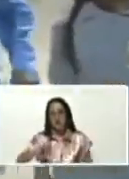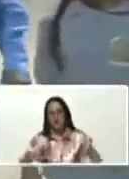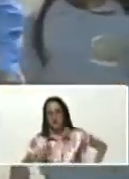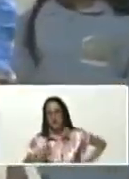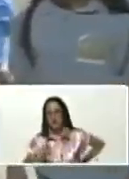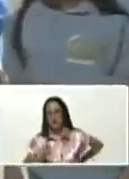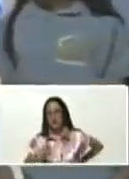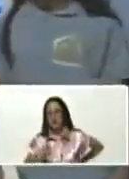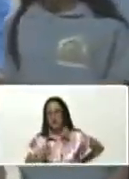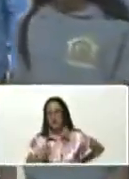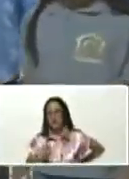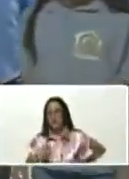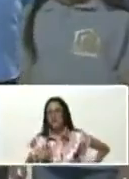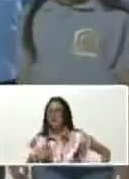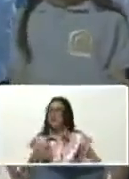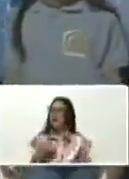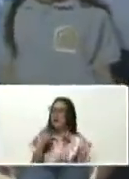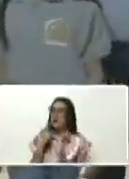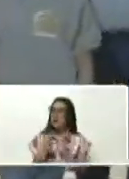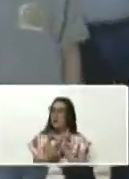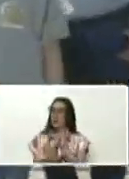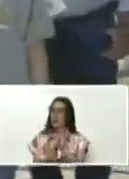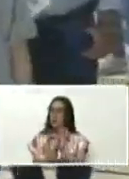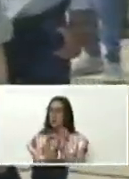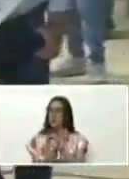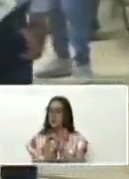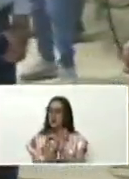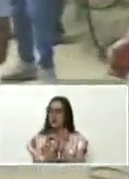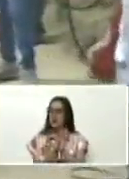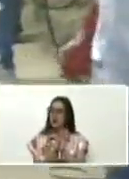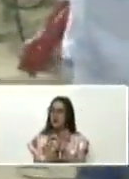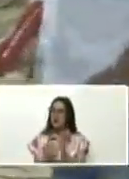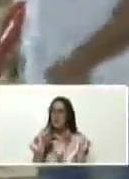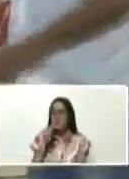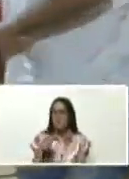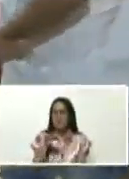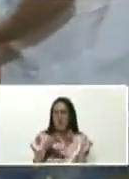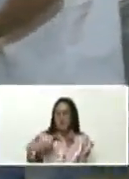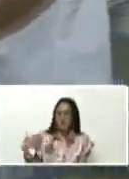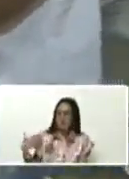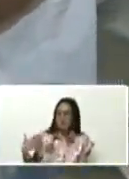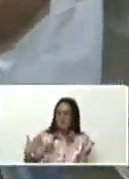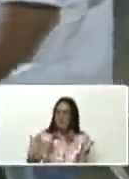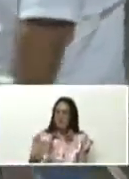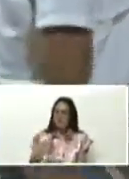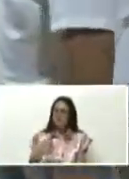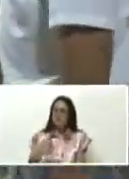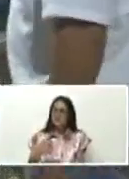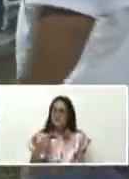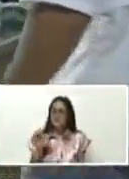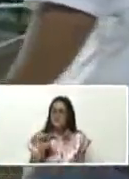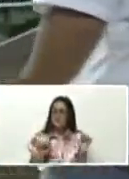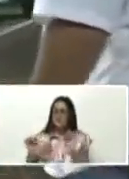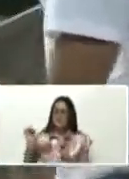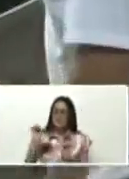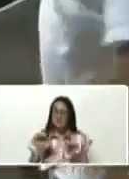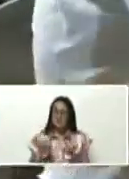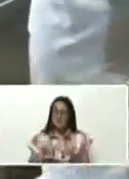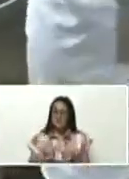Pues. Aquí, presidente, quisiera mostrarle parte de lo que nuestro pueblo ha venido haciendo y nuestro científico,